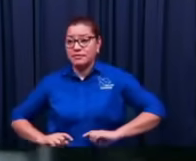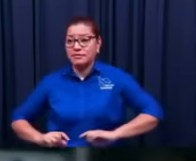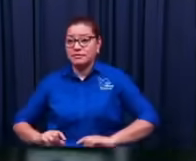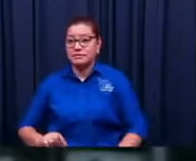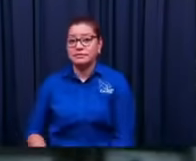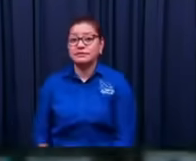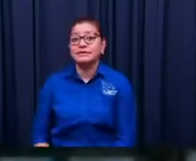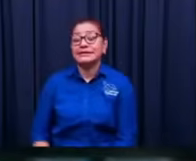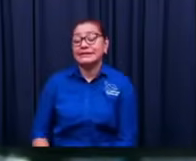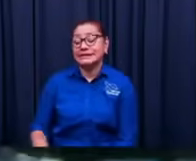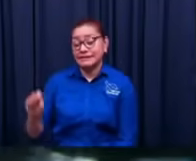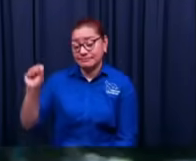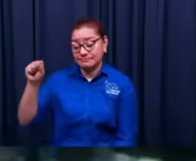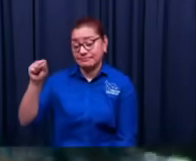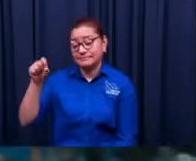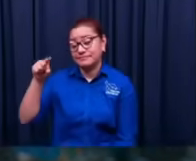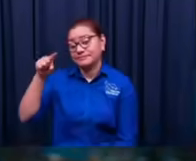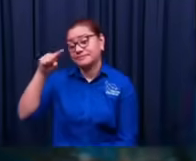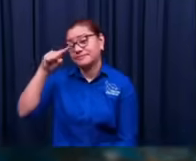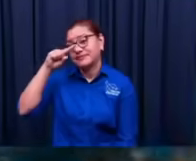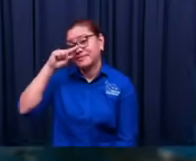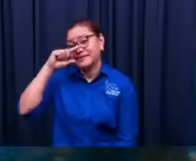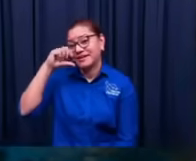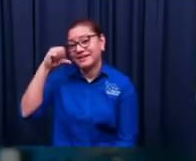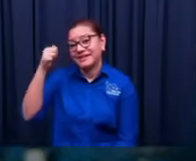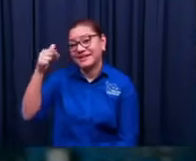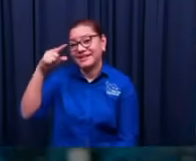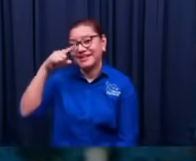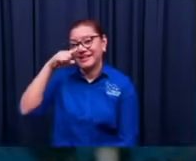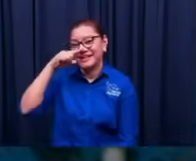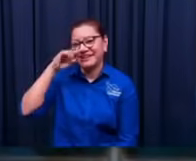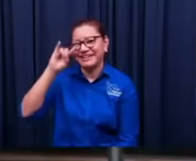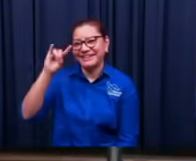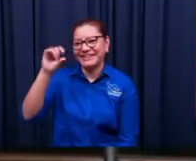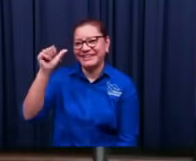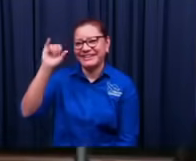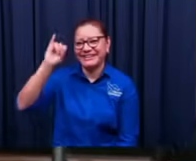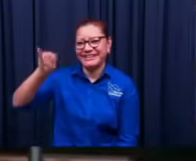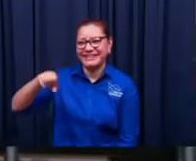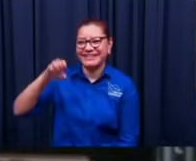tatú, no el de la Isla de la Fantasía, ¿verdad? Sino que